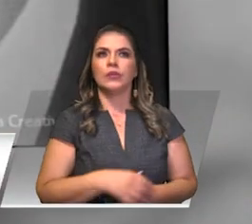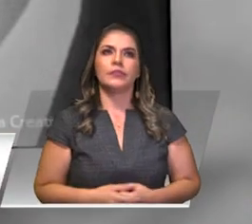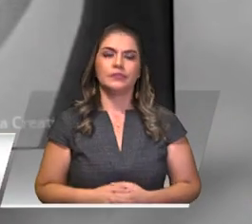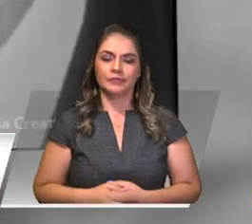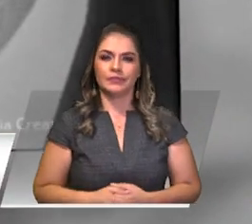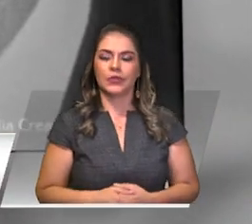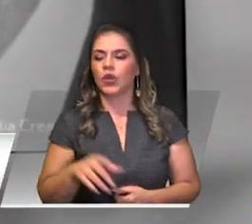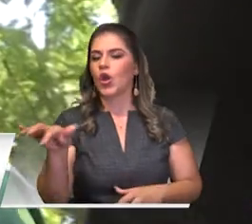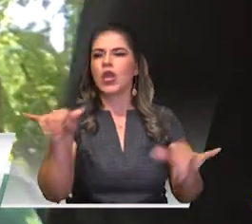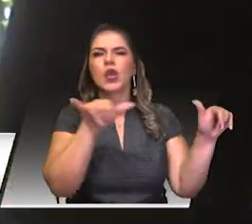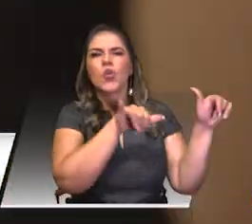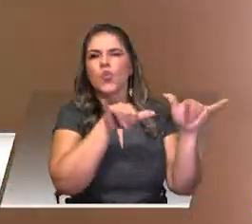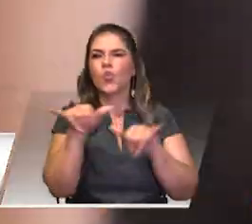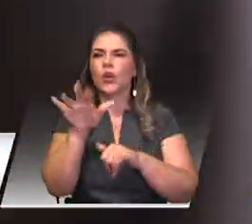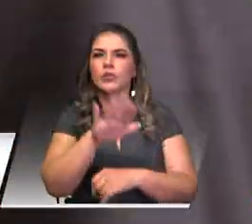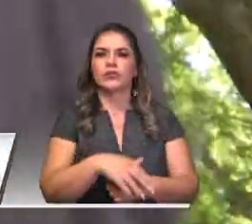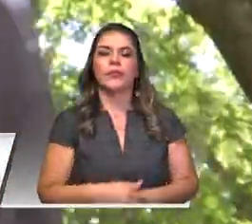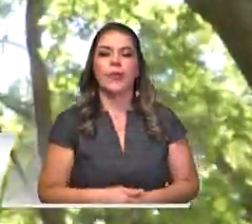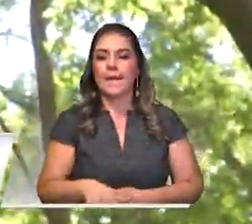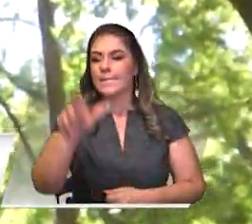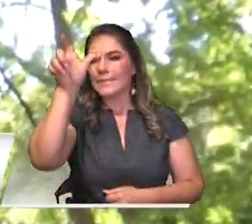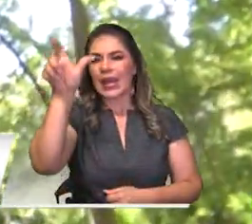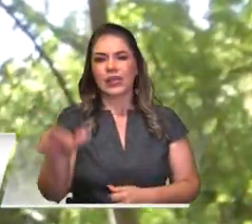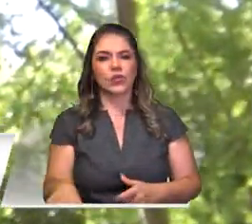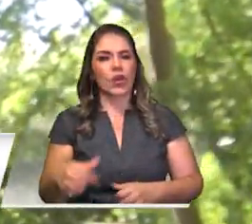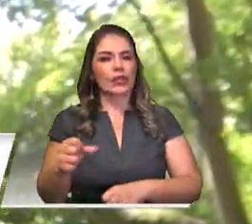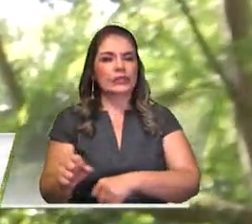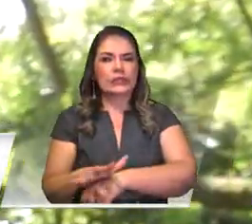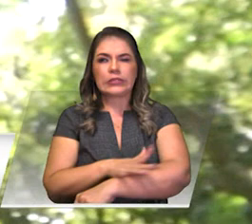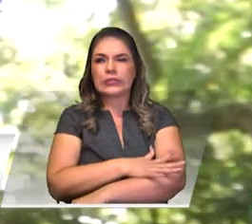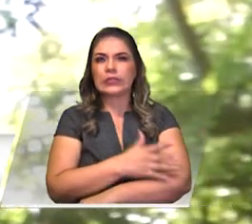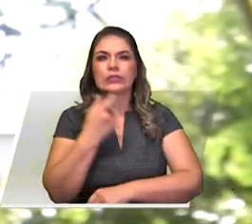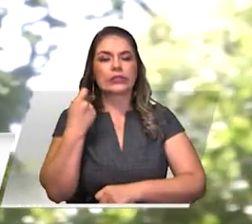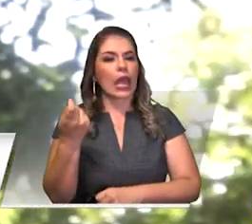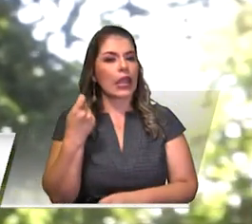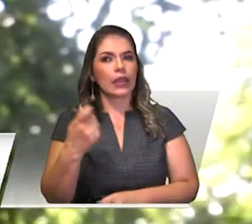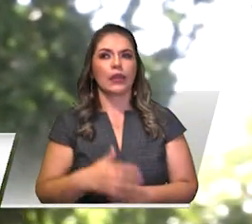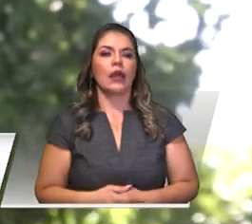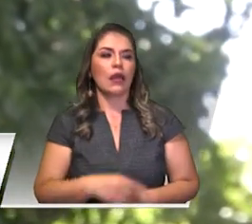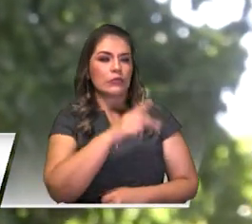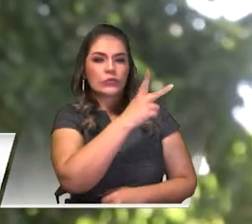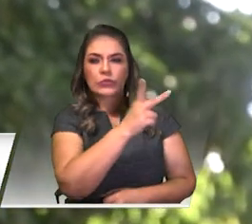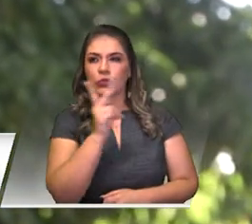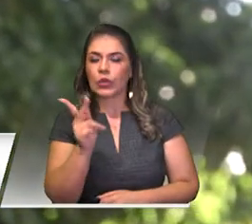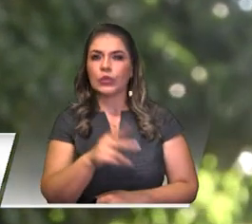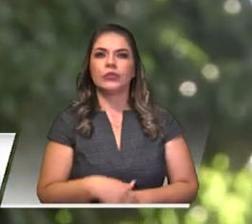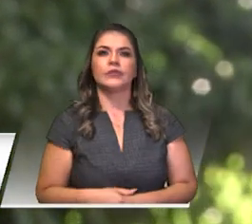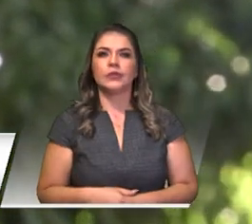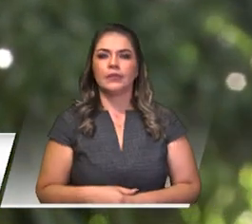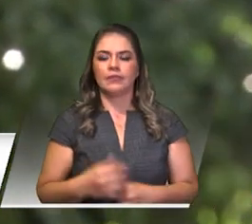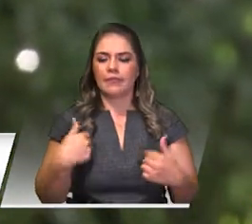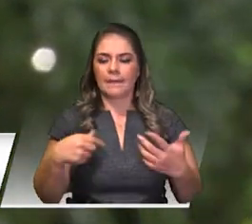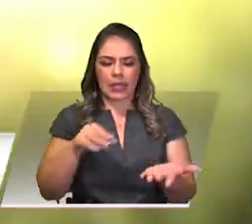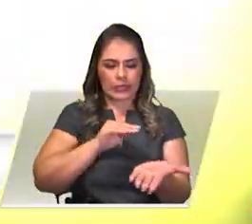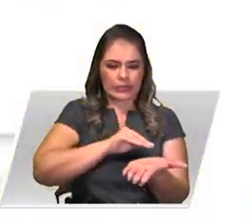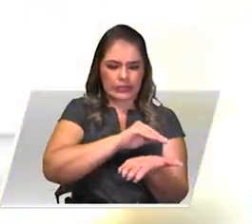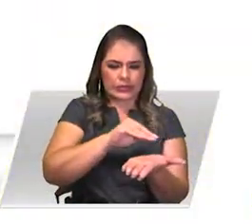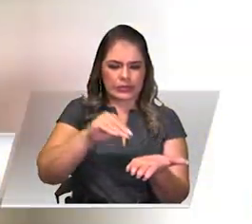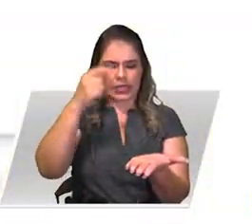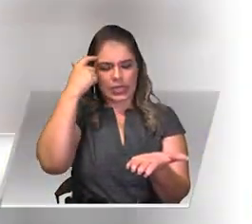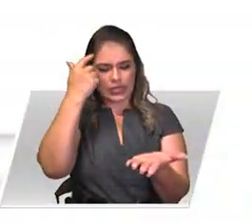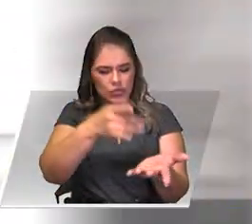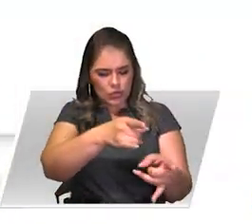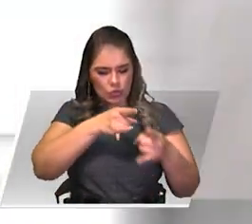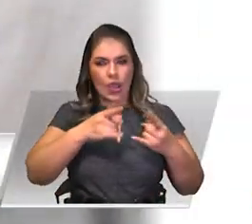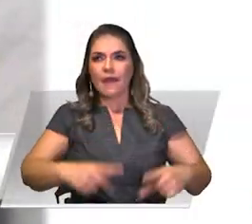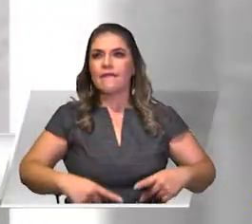de comportamiento. Son personas que son muy sensibles, tenían la impresión de que siempre como que extendía la lucha del tablero de la ajedrez a la vida misma. Vida